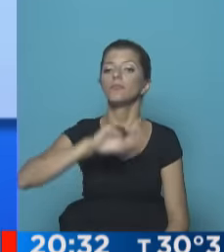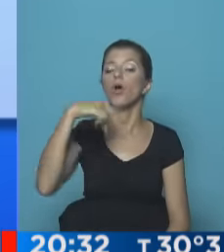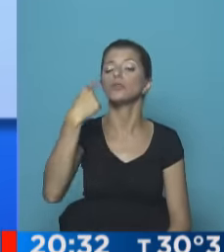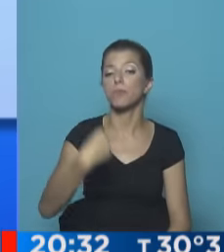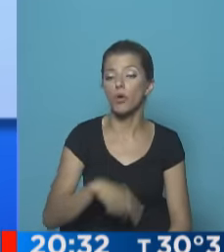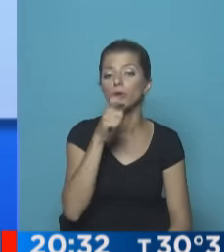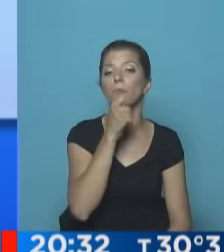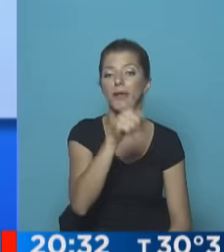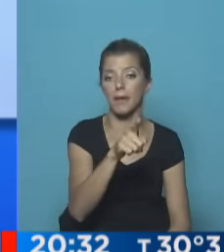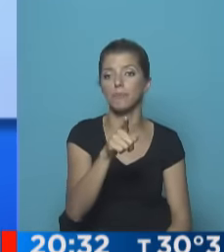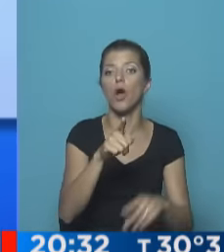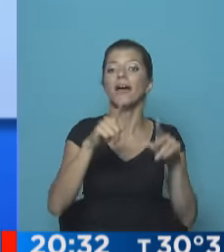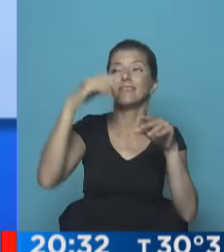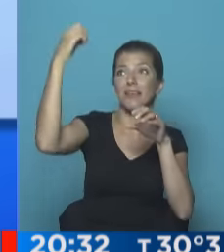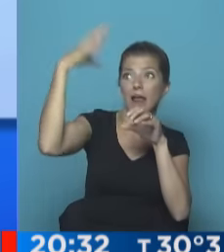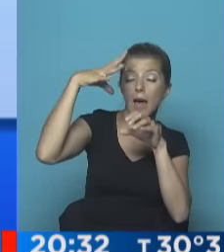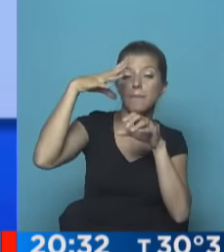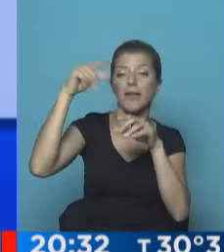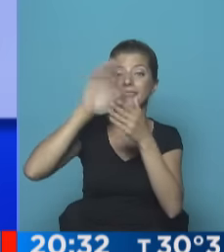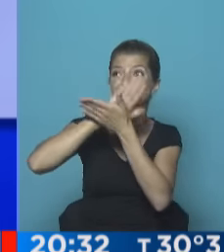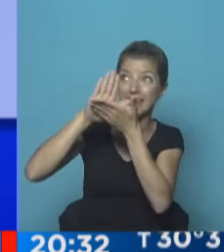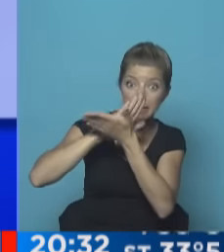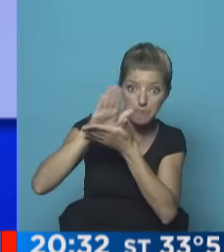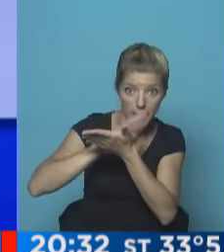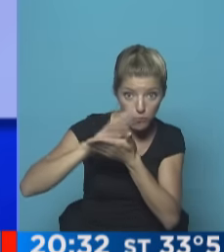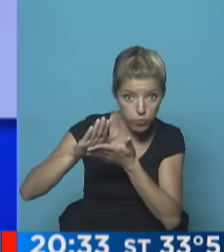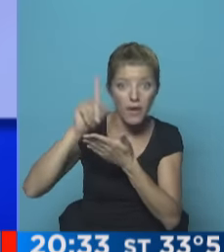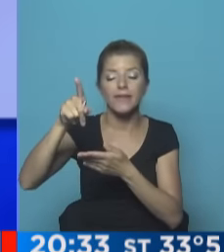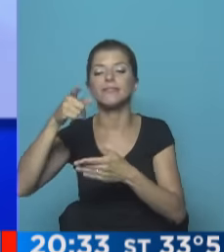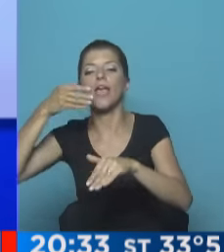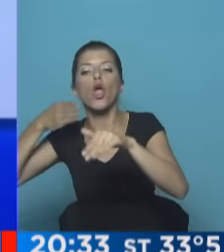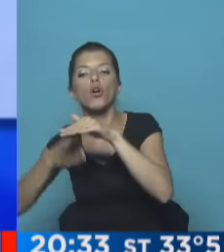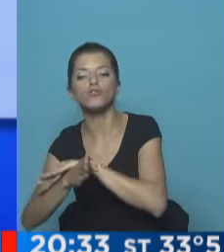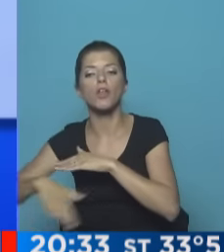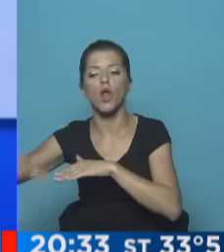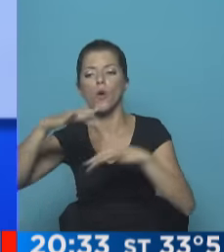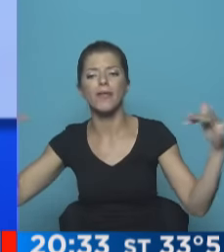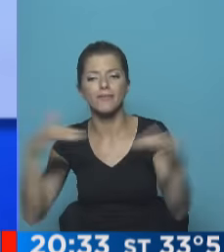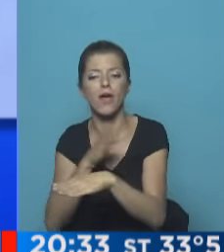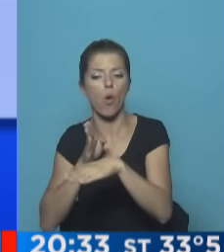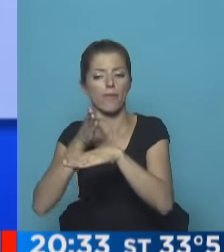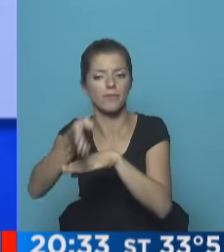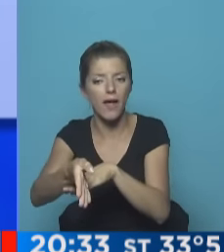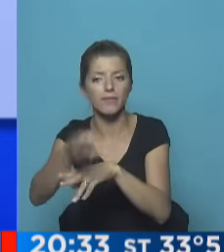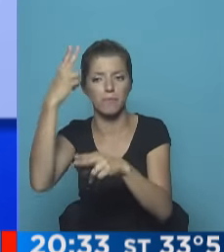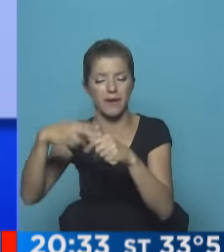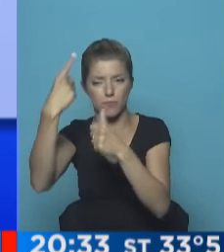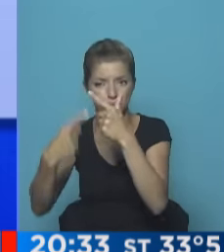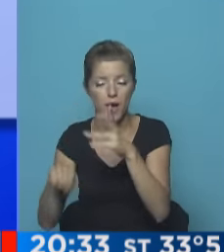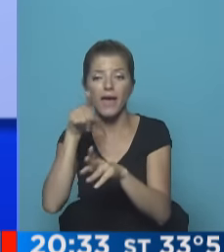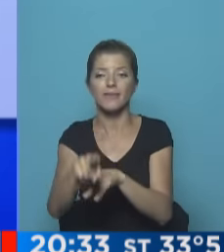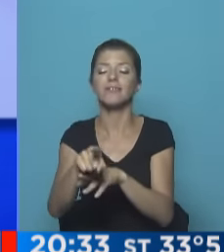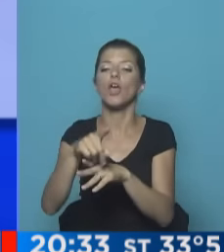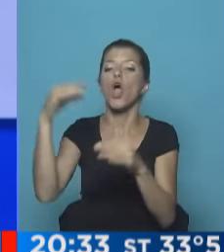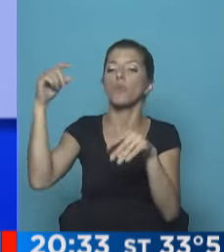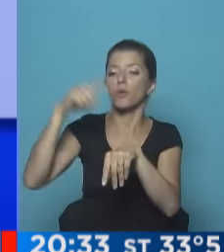con mantener limpias las lámparas y las pantallas de luz. En cocheras, garajes, zonas de tránsito, entradas y parques, colocar detectores de presencia donde